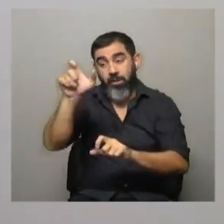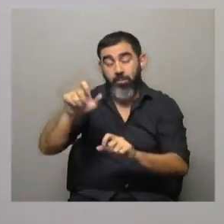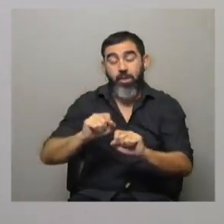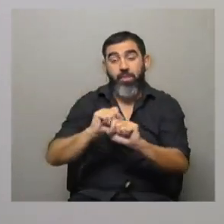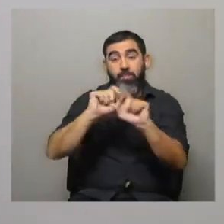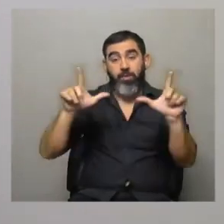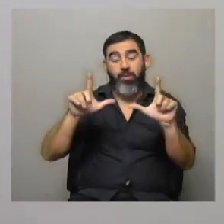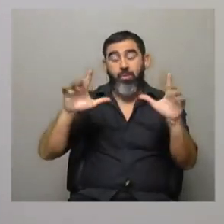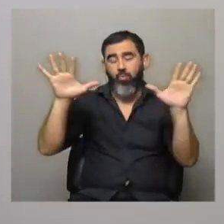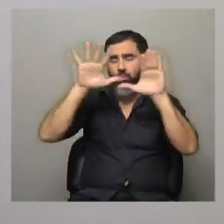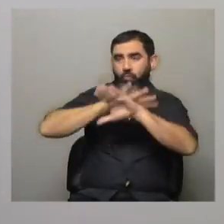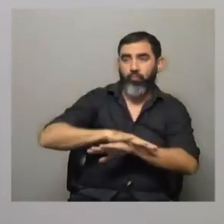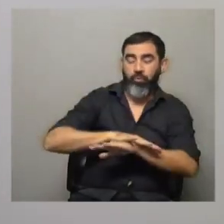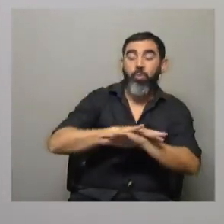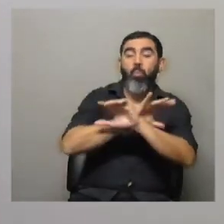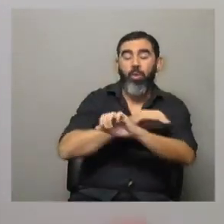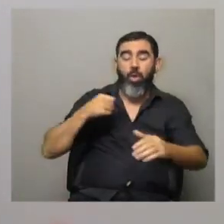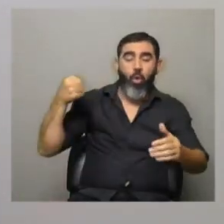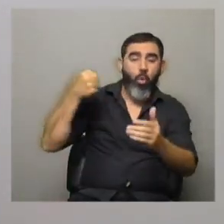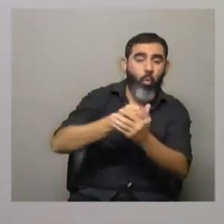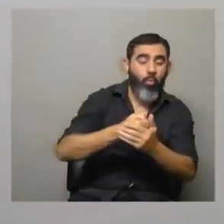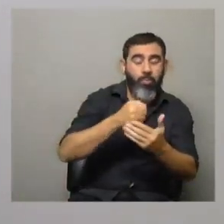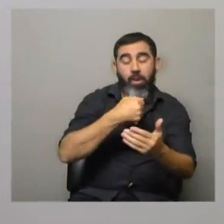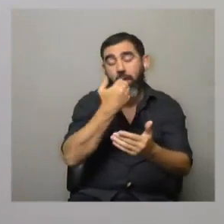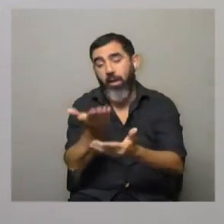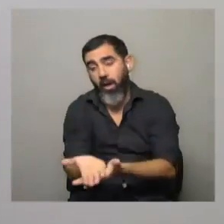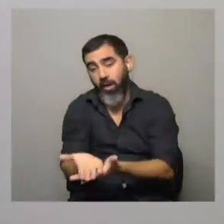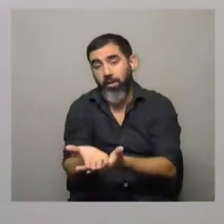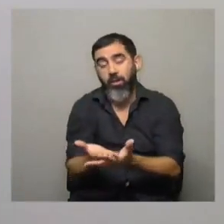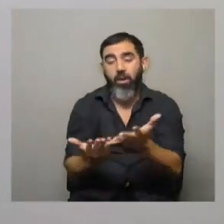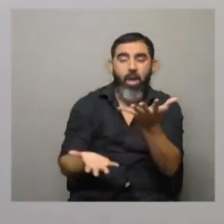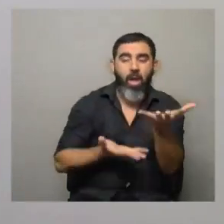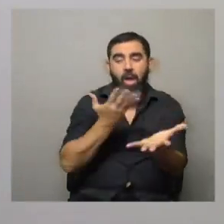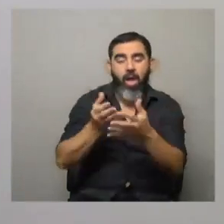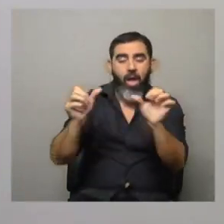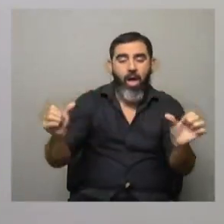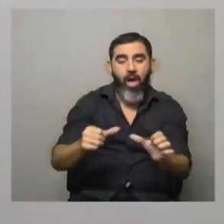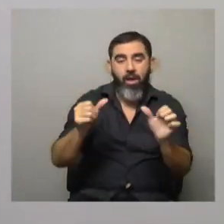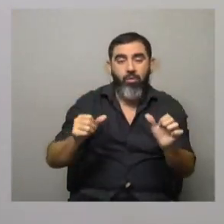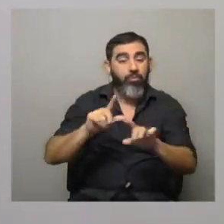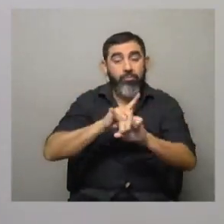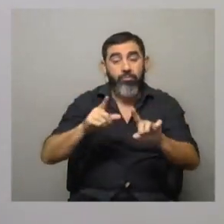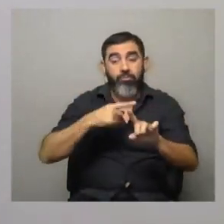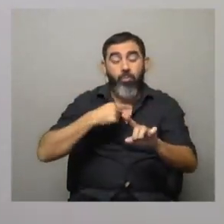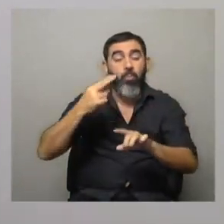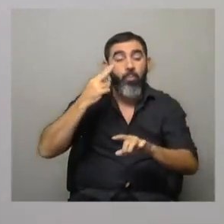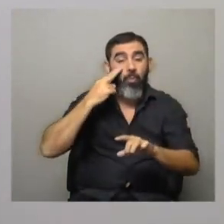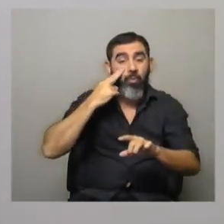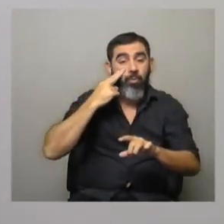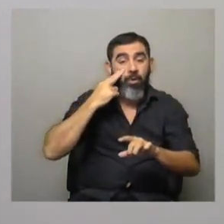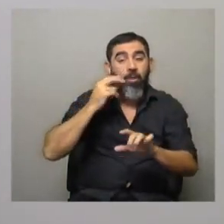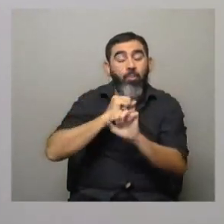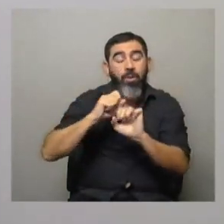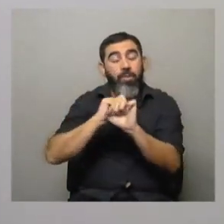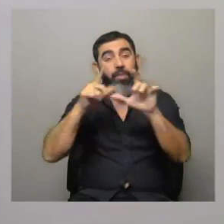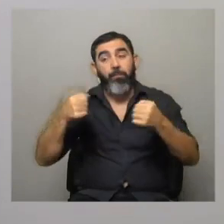despierta confusa y puede ser que golpee o que se caiga o que haga alguna otra actividad que no depende de que sea un problema, sino de que lo